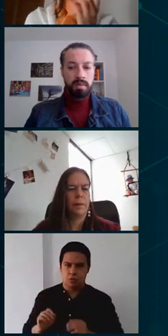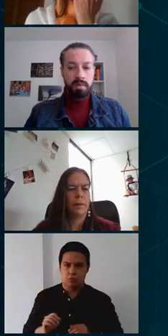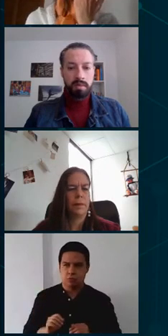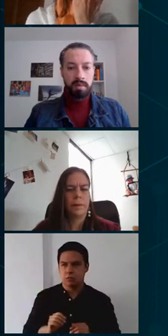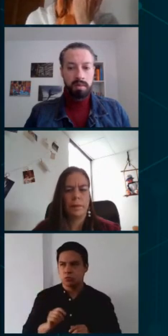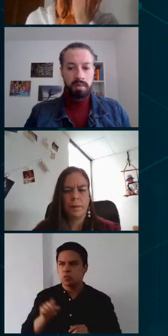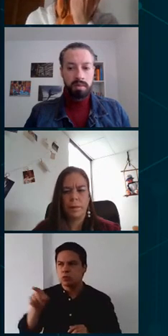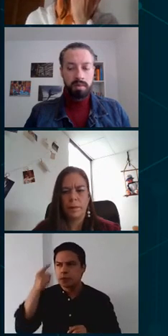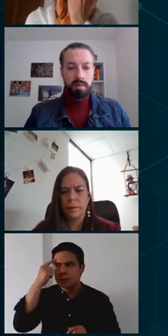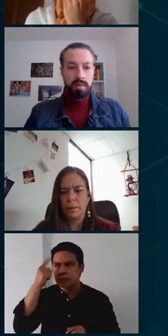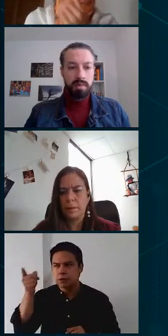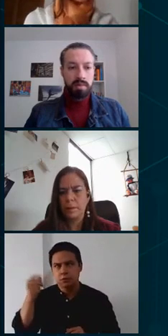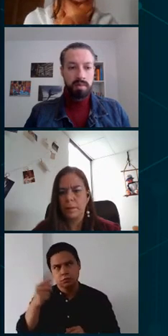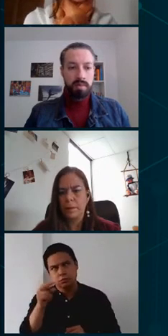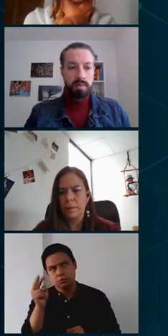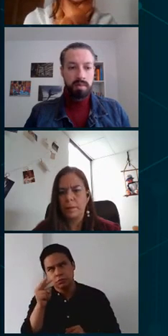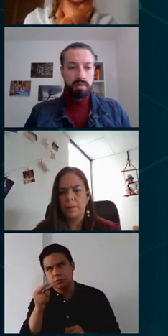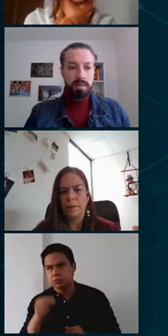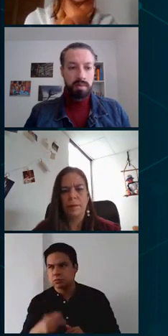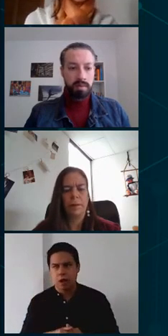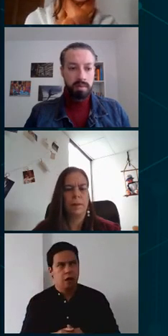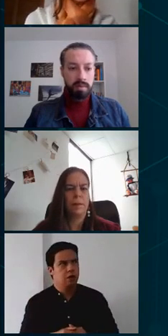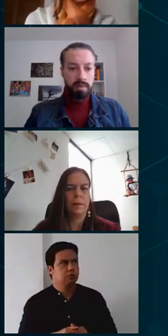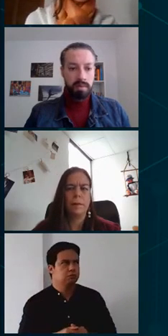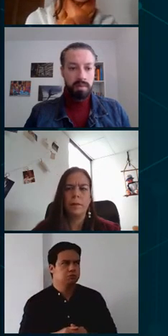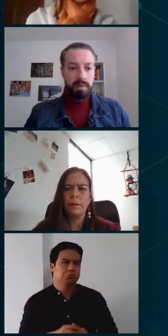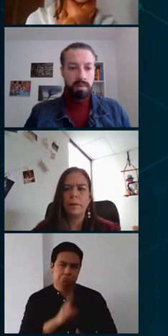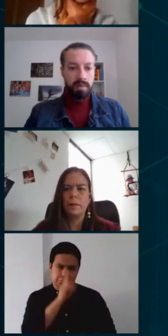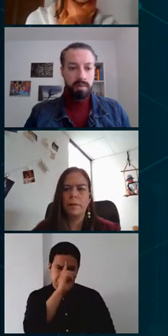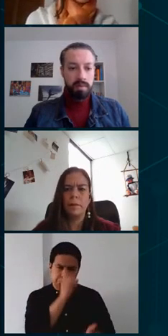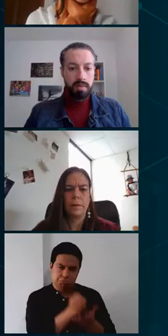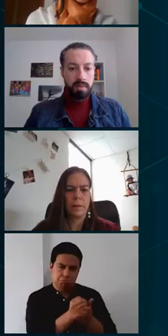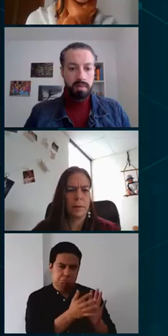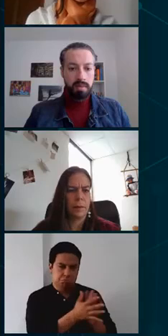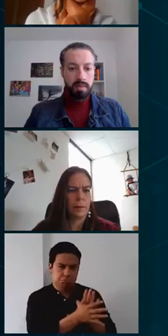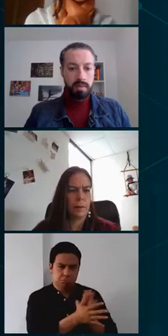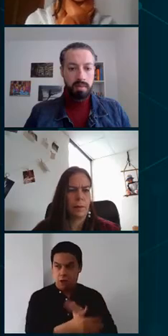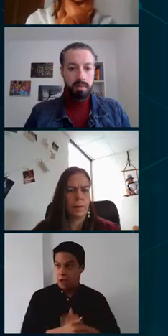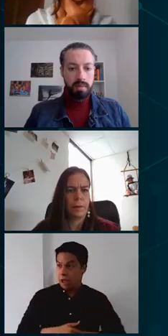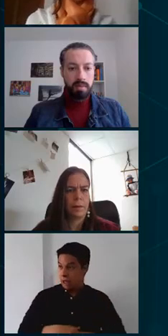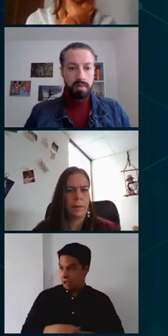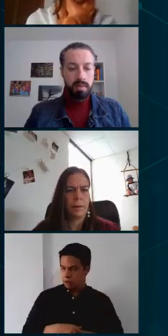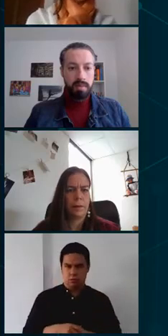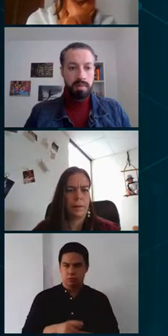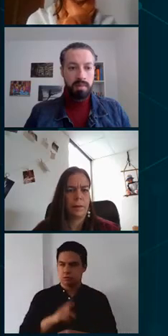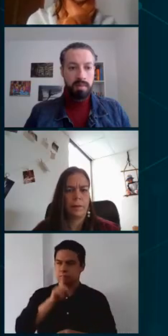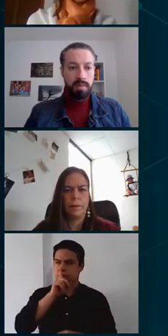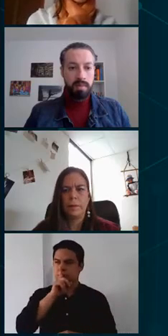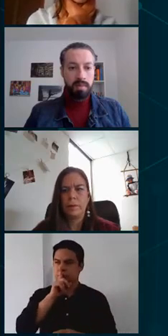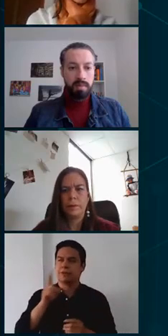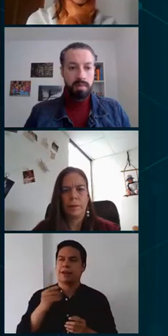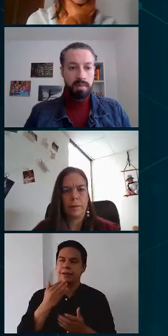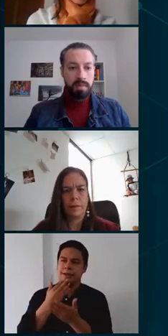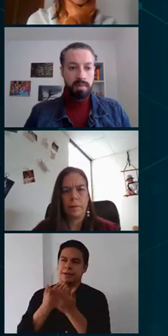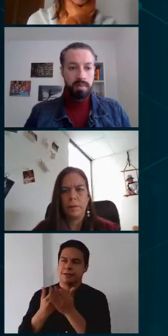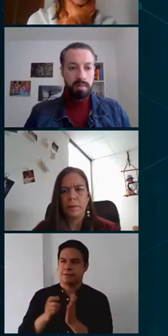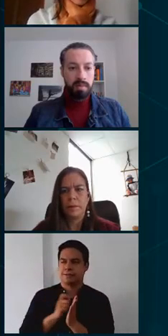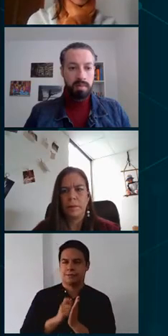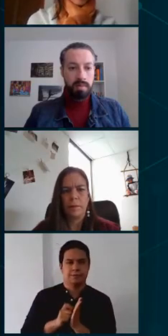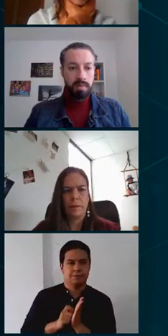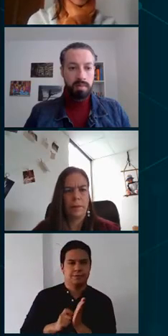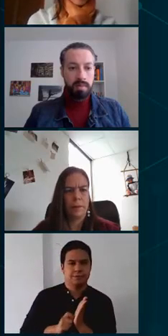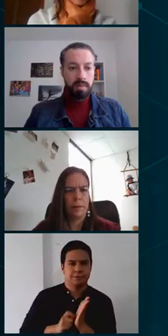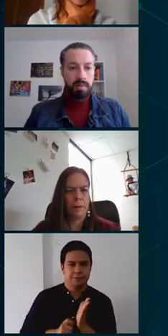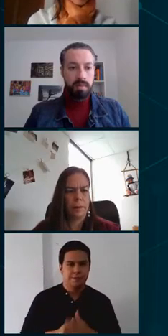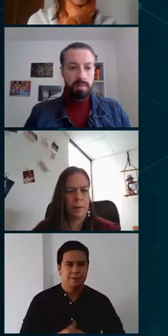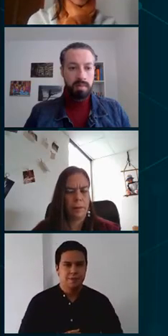que él está experimentando, ¿listo? No juzgar, es muy importante solo observar y aprender, en terreno, estar